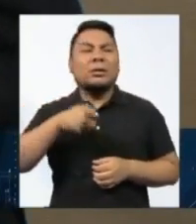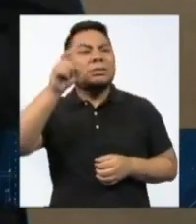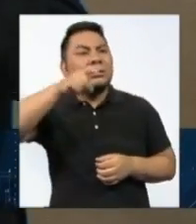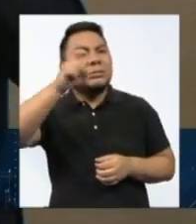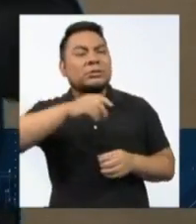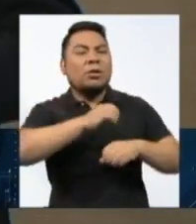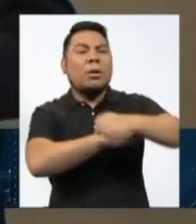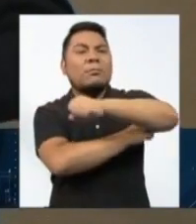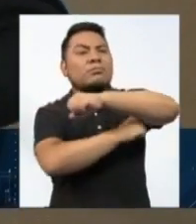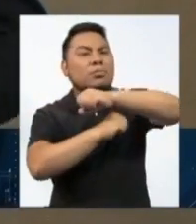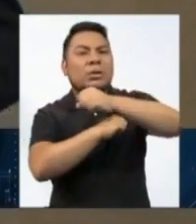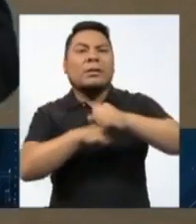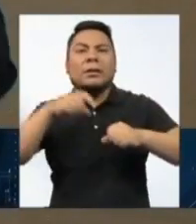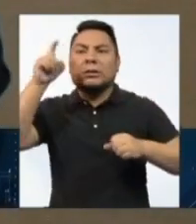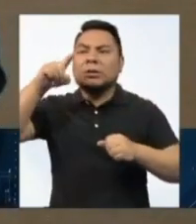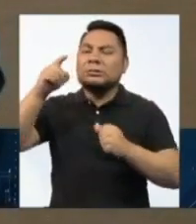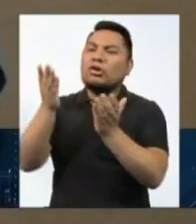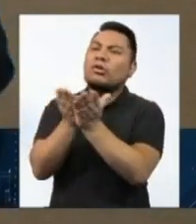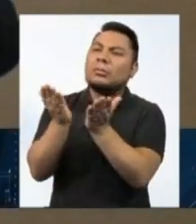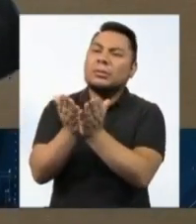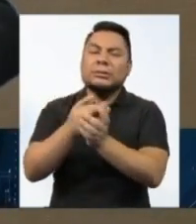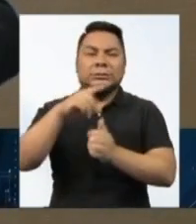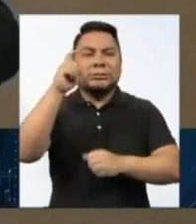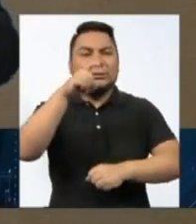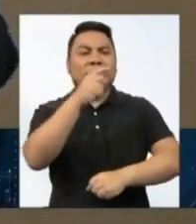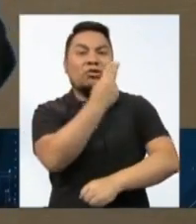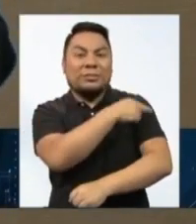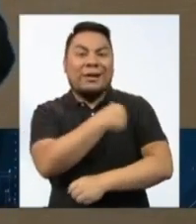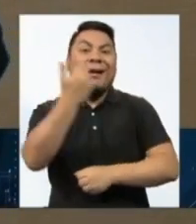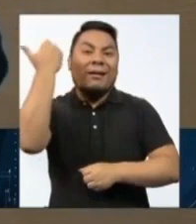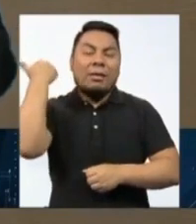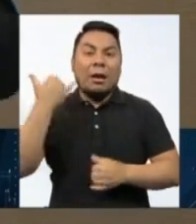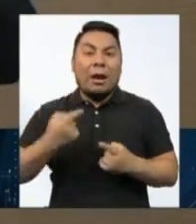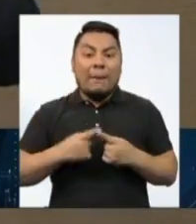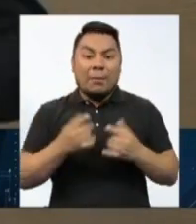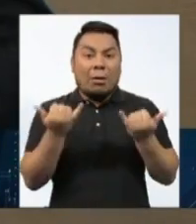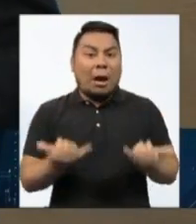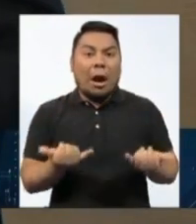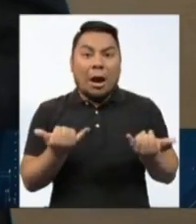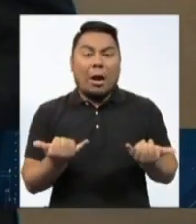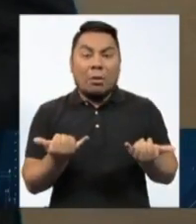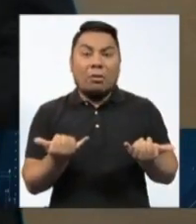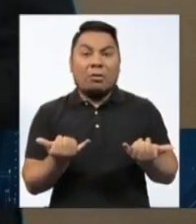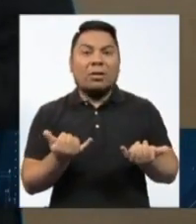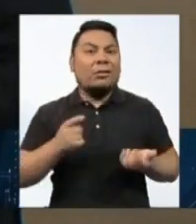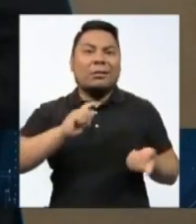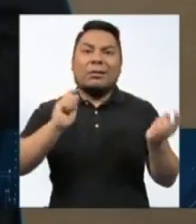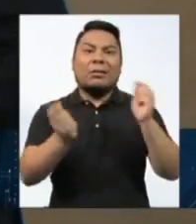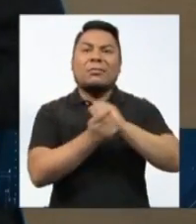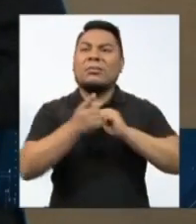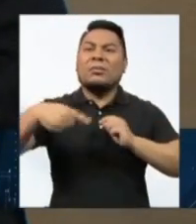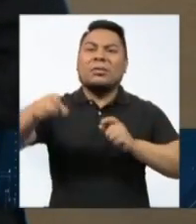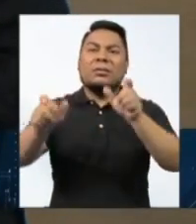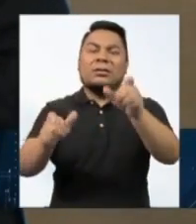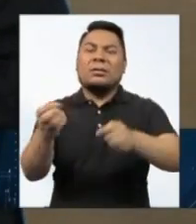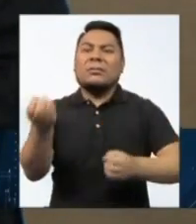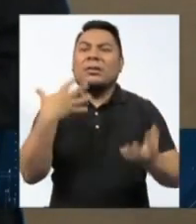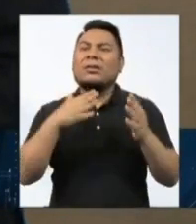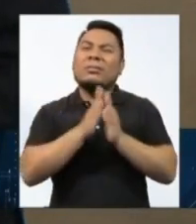el puente, el colegio, el hospital. Pero ahora, sin renunciar a esas necesidades, la población sabe que